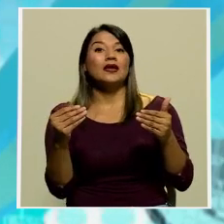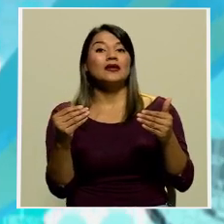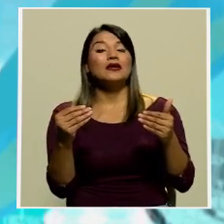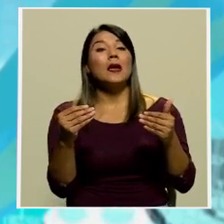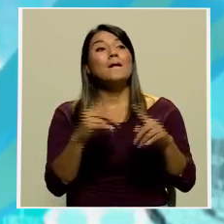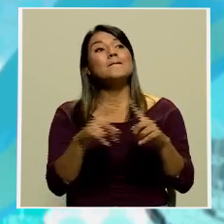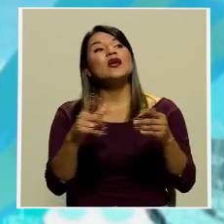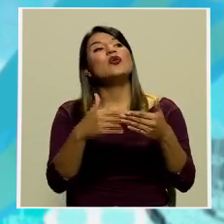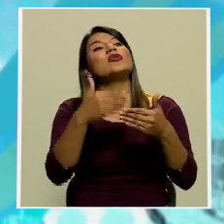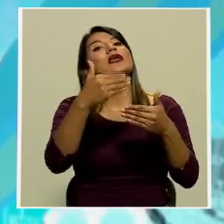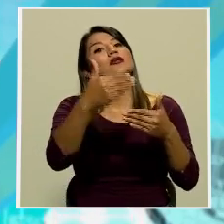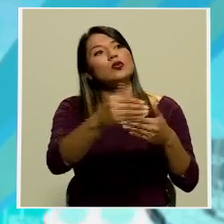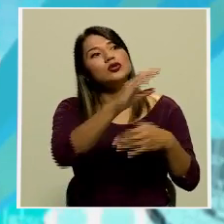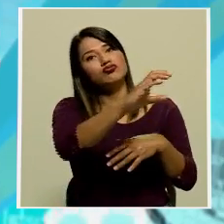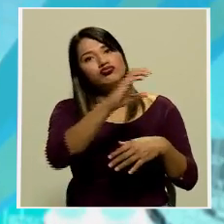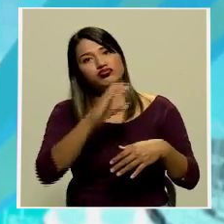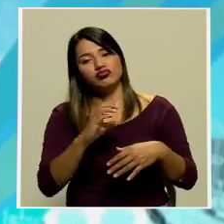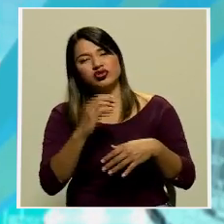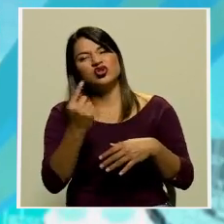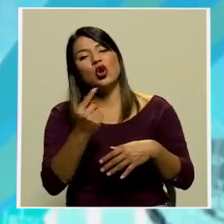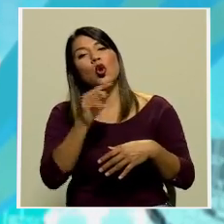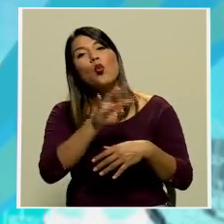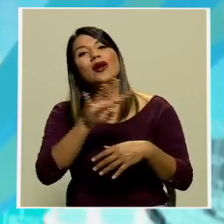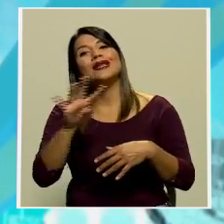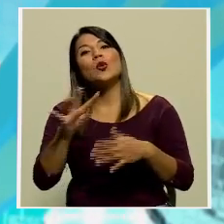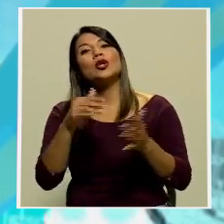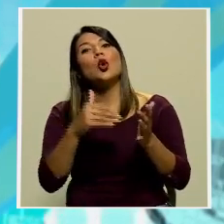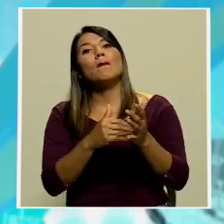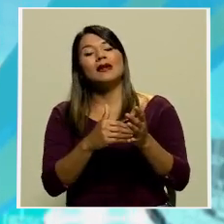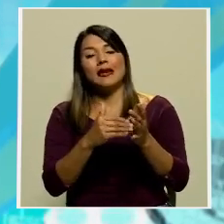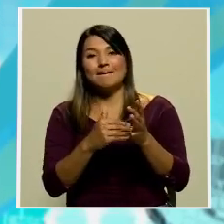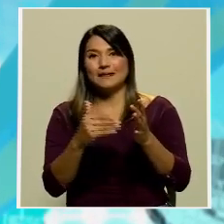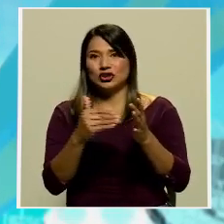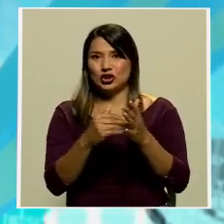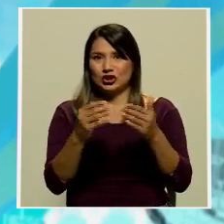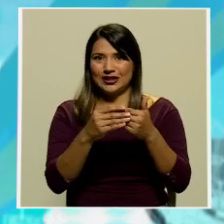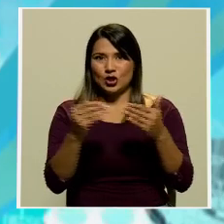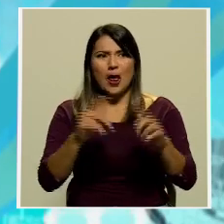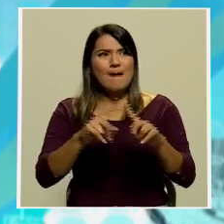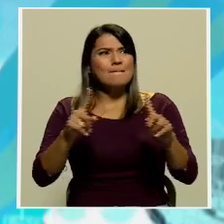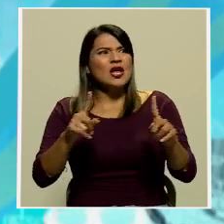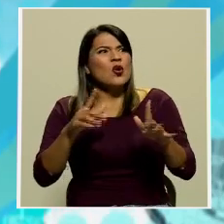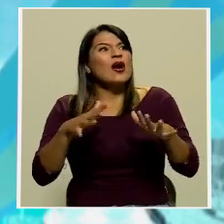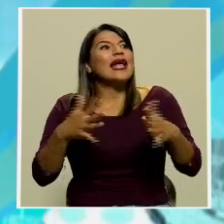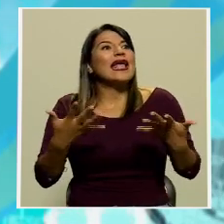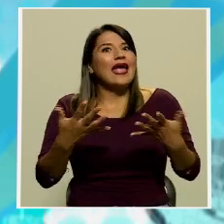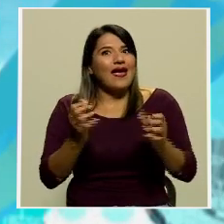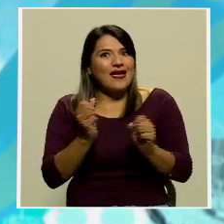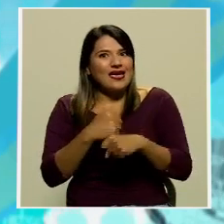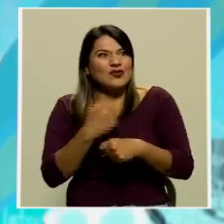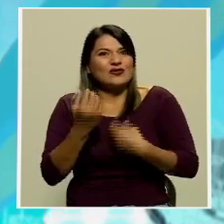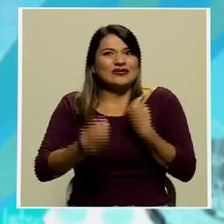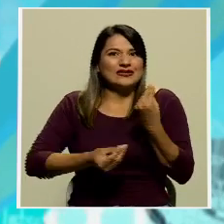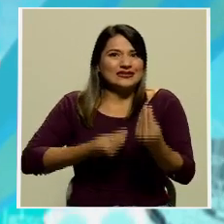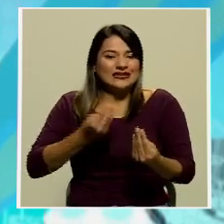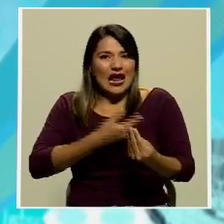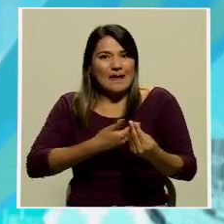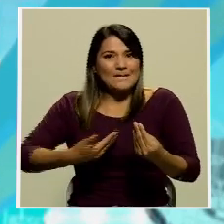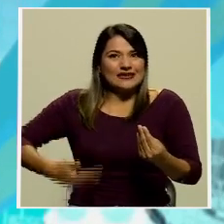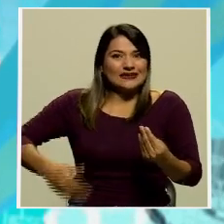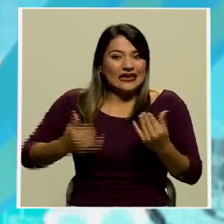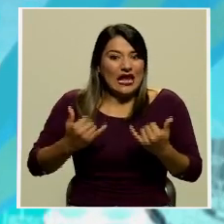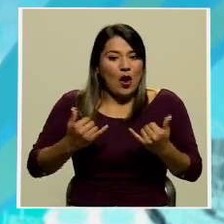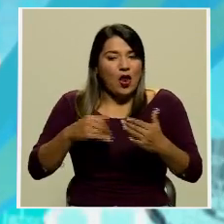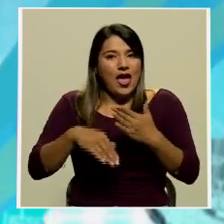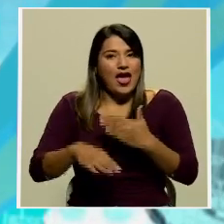efectivos 44.000. Pero ¿cómo hizo Macri para obtener el acuerdo en el Congreso y en el